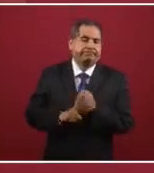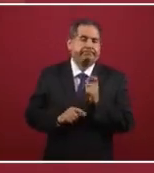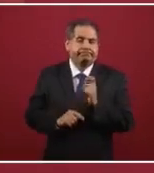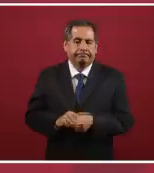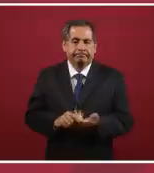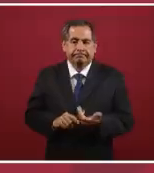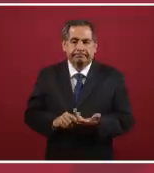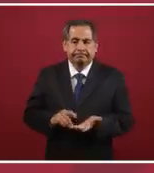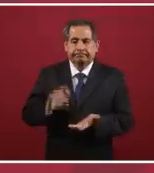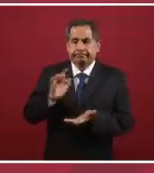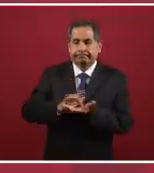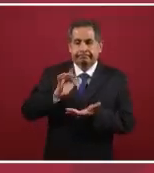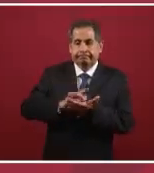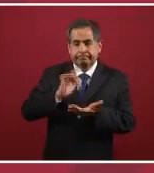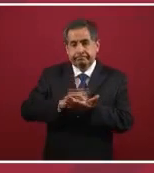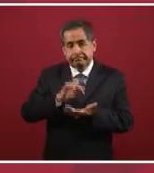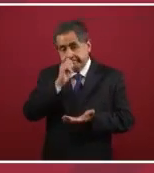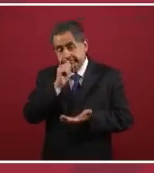el telegrama